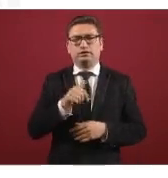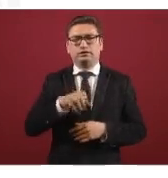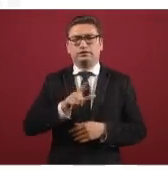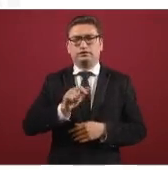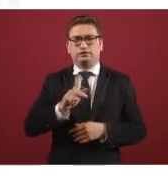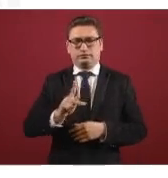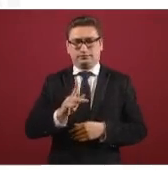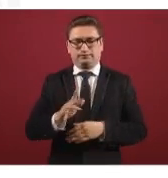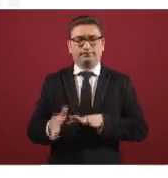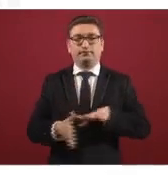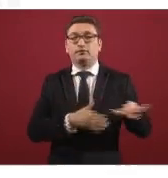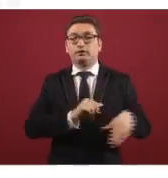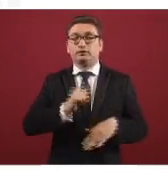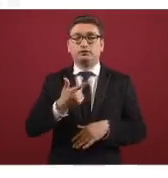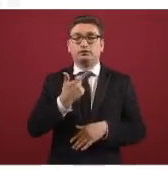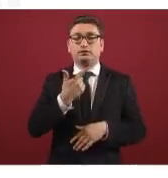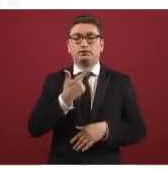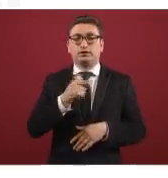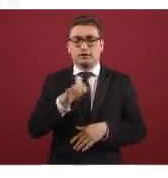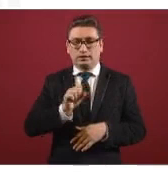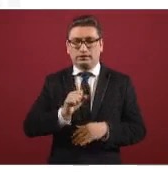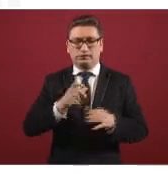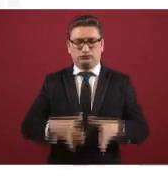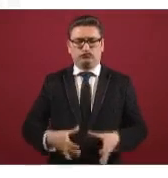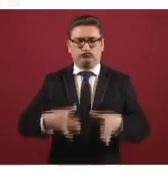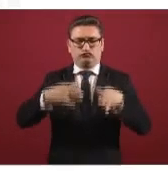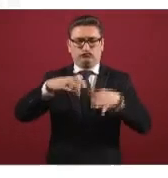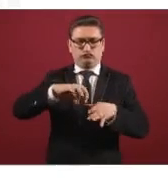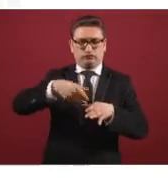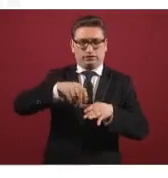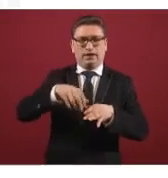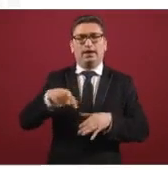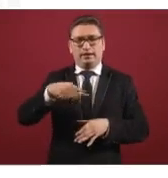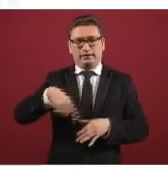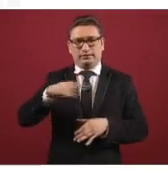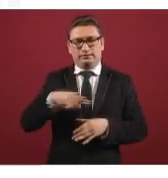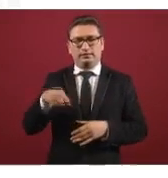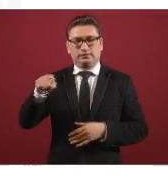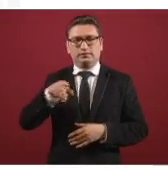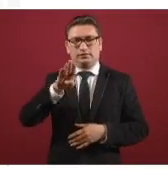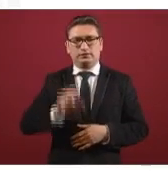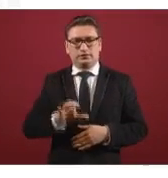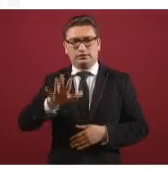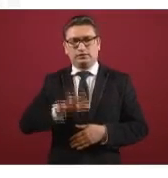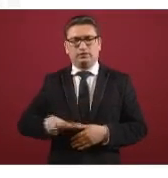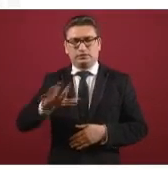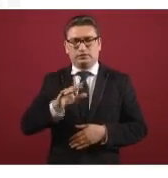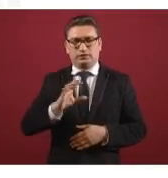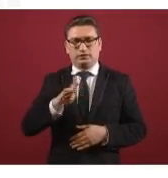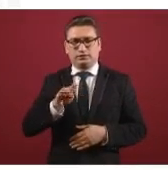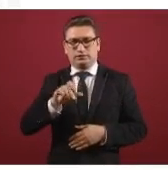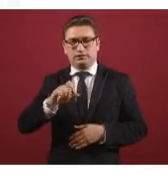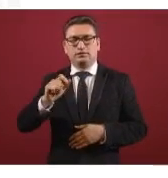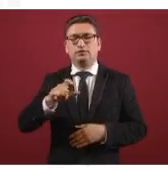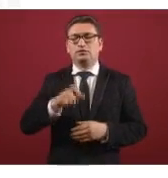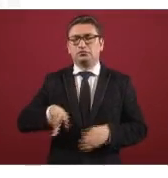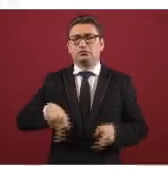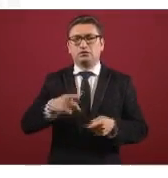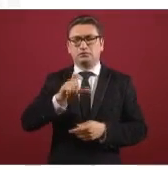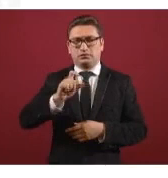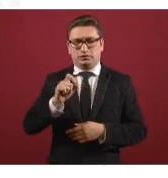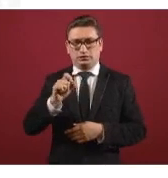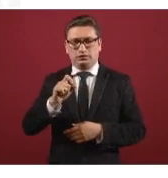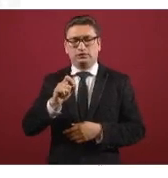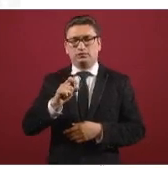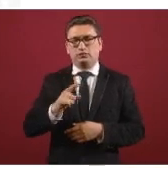en cilindros, 10 Gas SADCB en Los Cabos, Baja California, con un precio al público de 20 pesos 50 centavos por